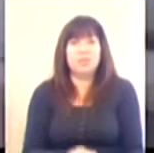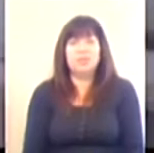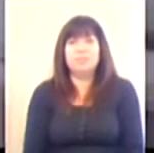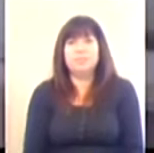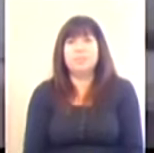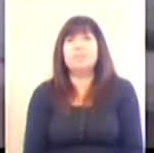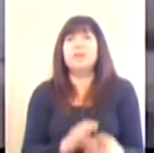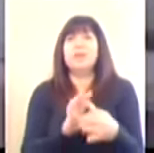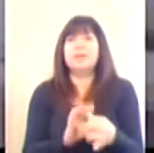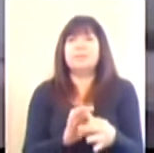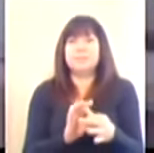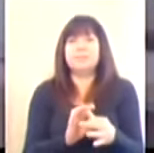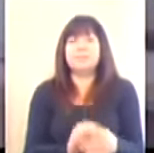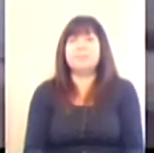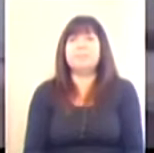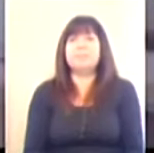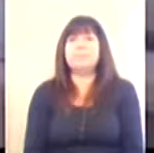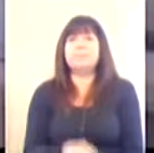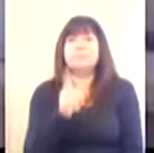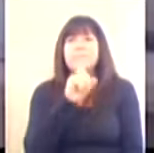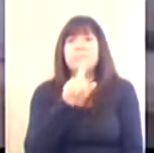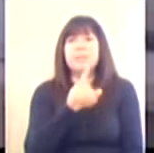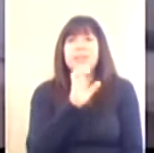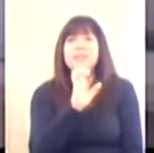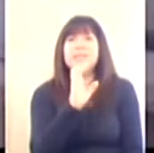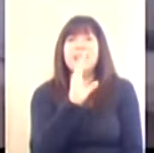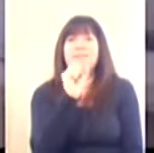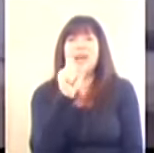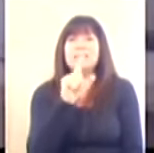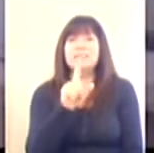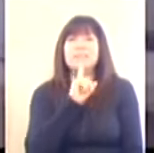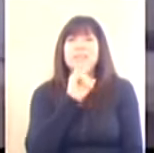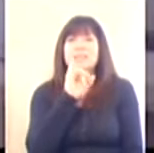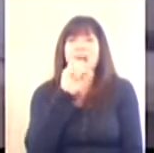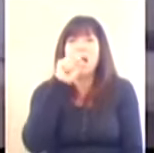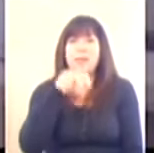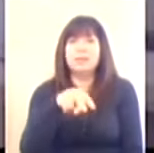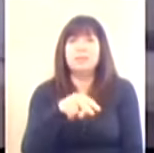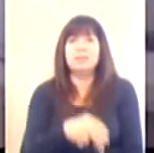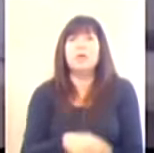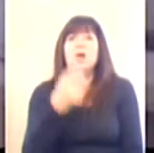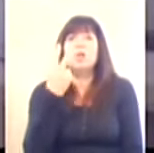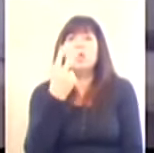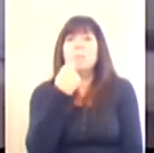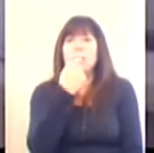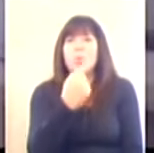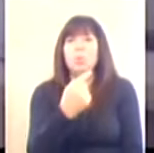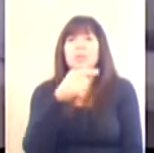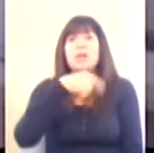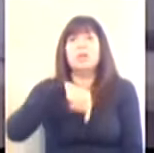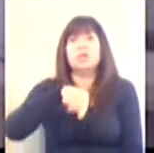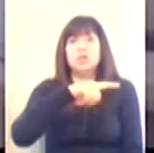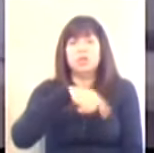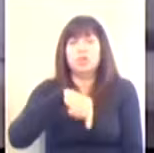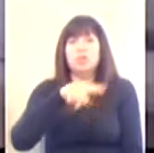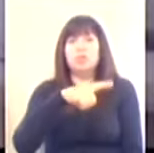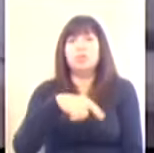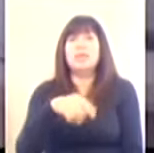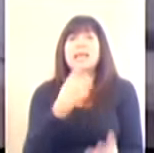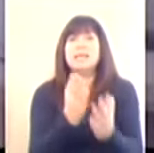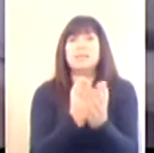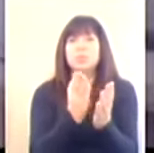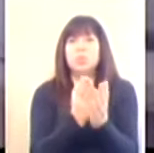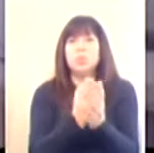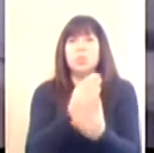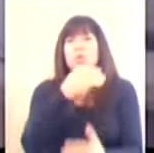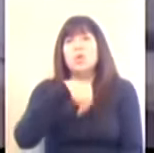Gracias, Sebastián. Hay un par de preguntas que van directo a nosotros como generadoras. En primer lugar, la pregunta sobre el estudio. Nosotros